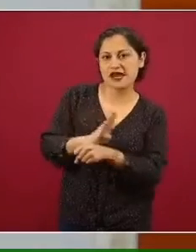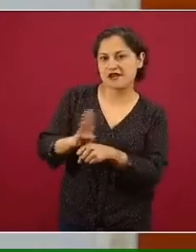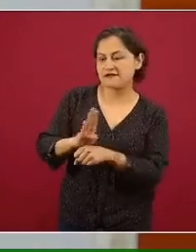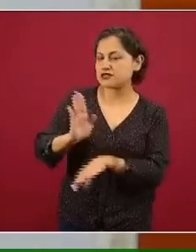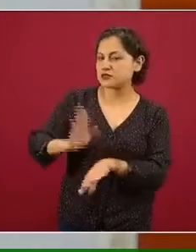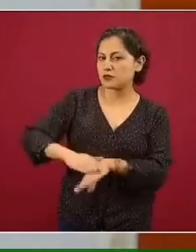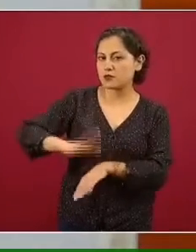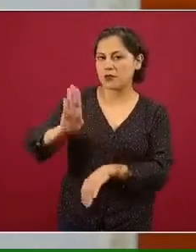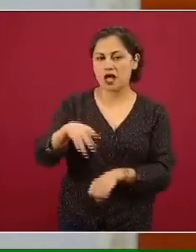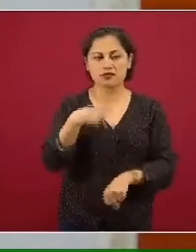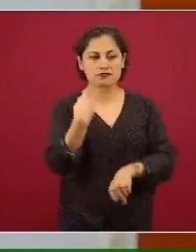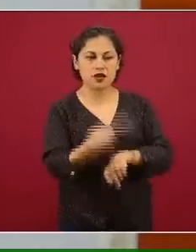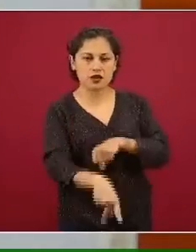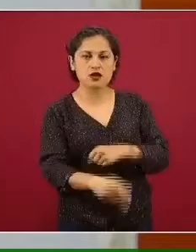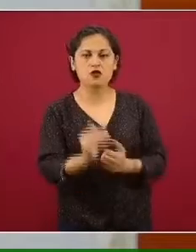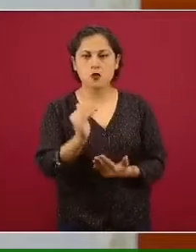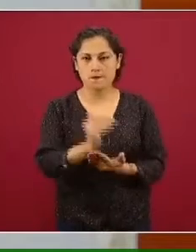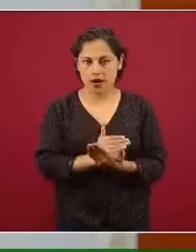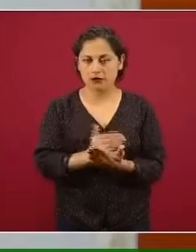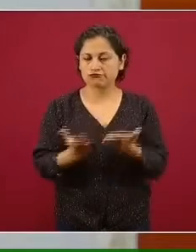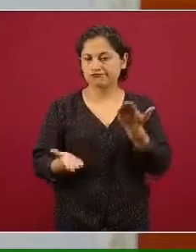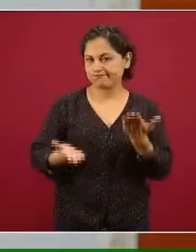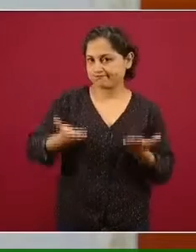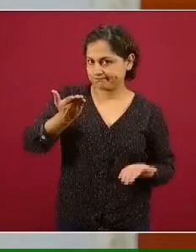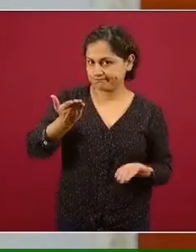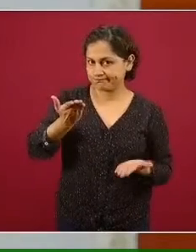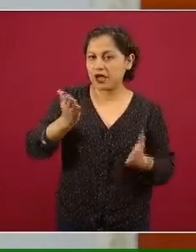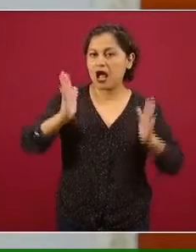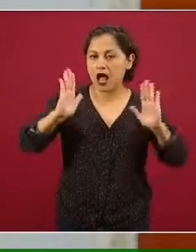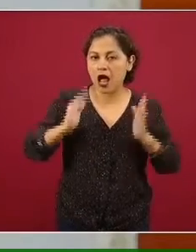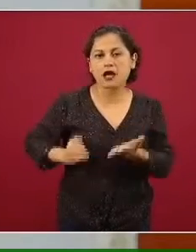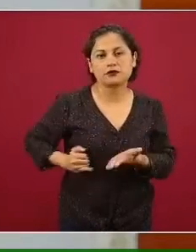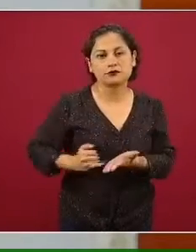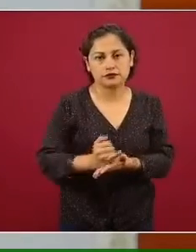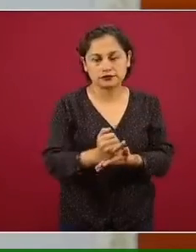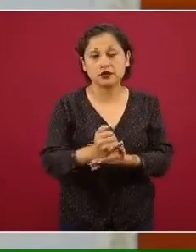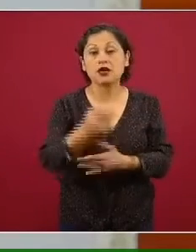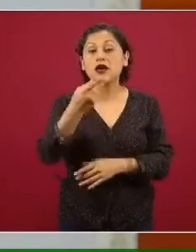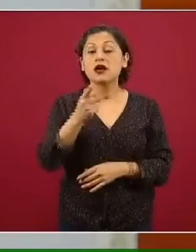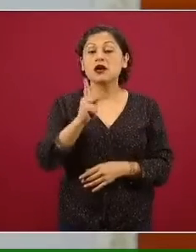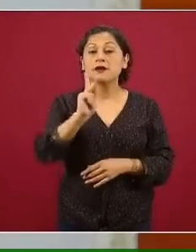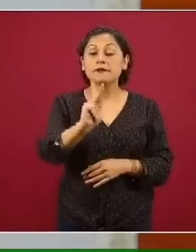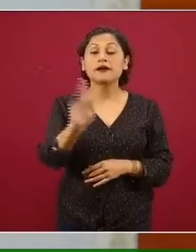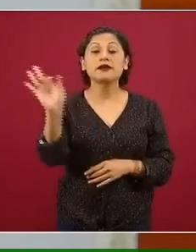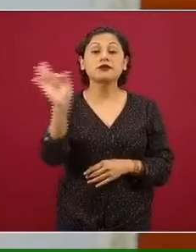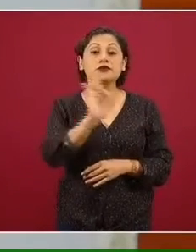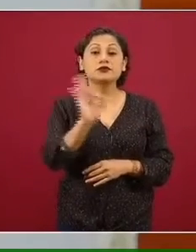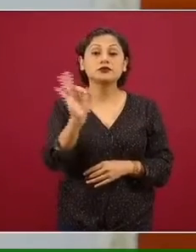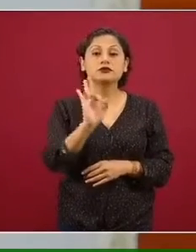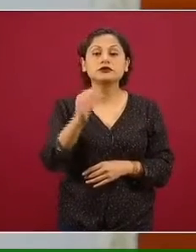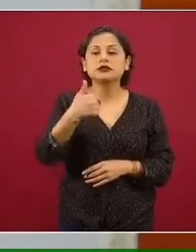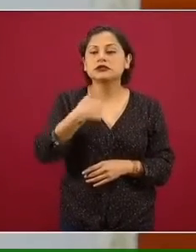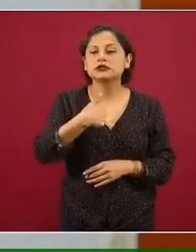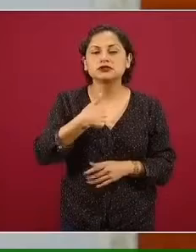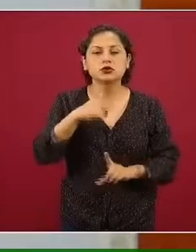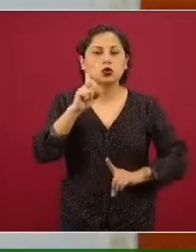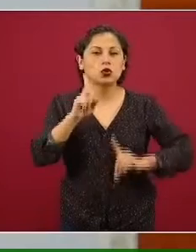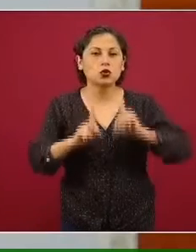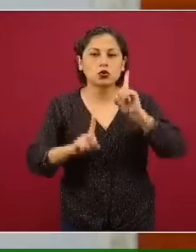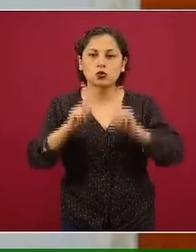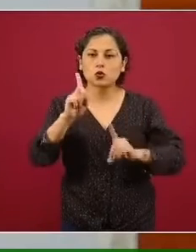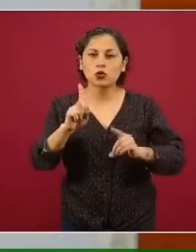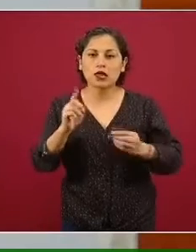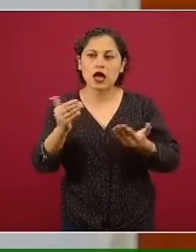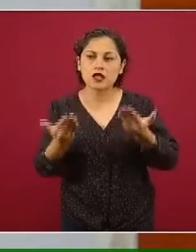riesgos que pudieran causar. Si nosotros no tenemos evidencia de que hay mayores beneficios que los